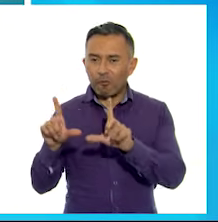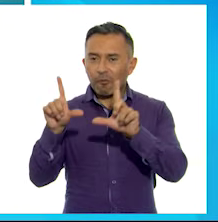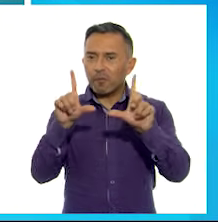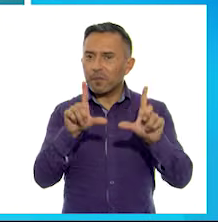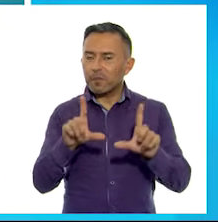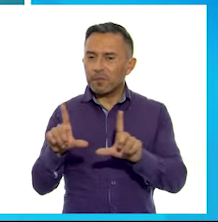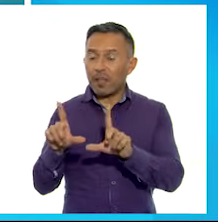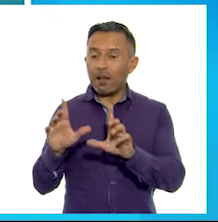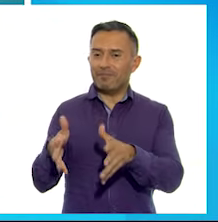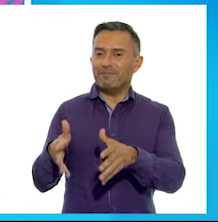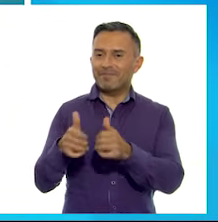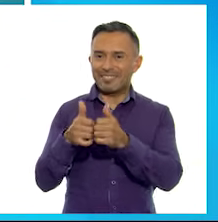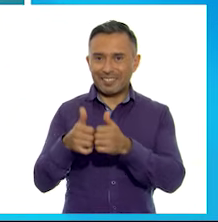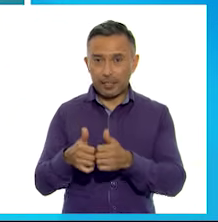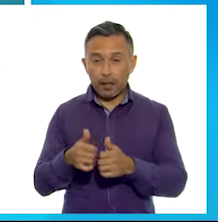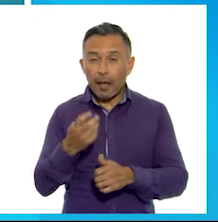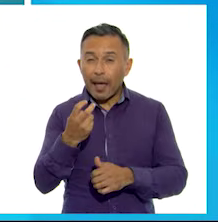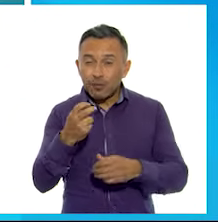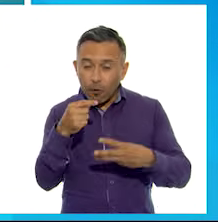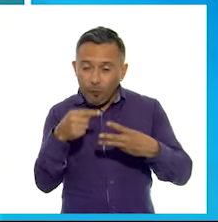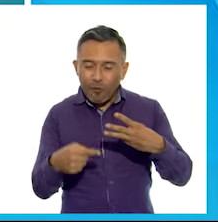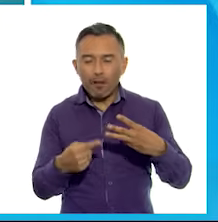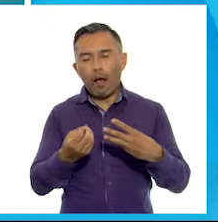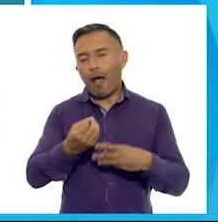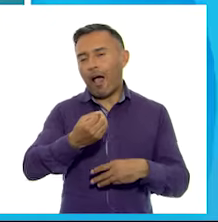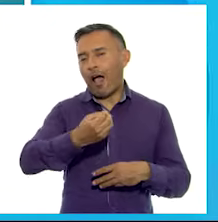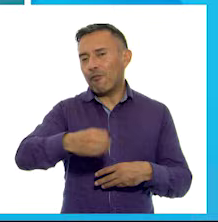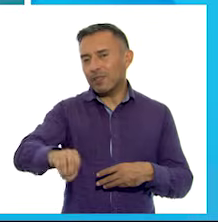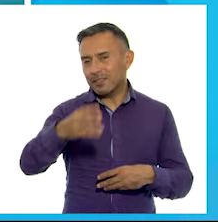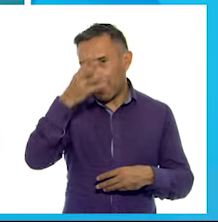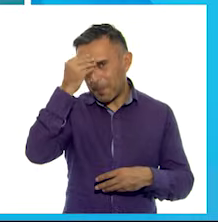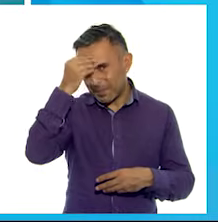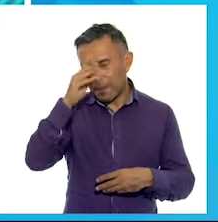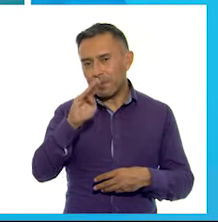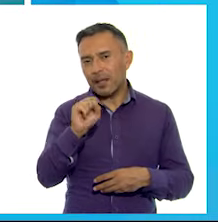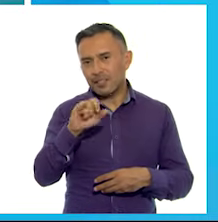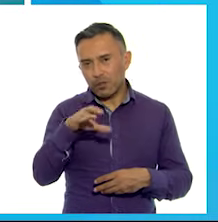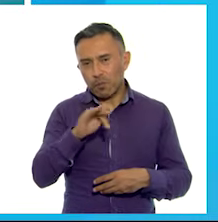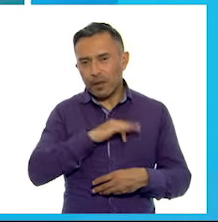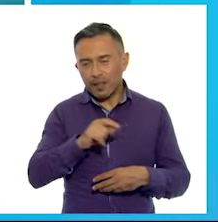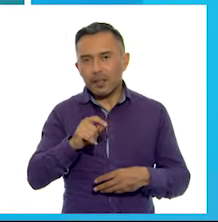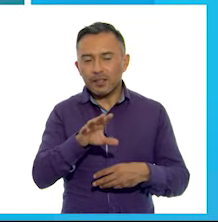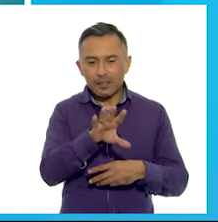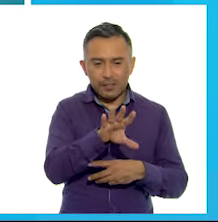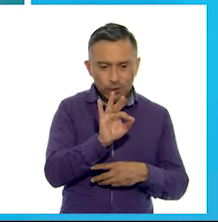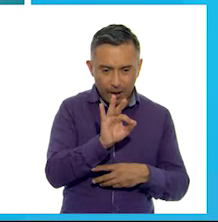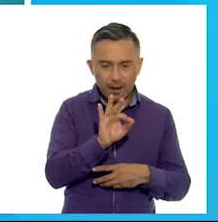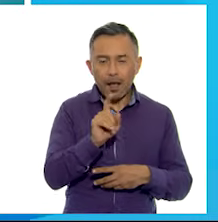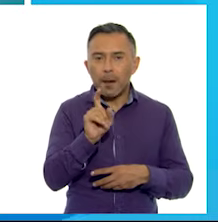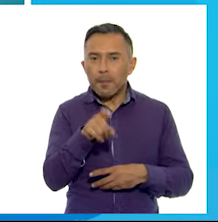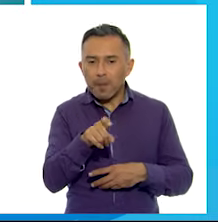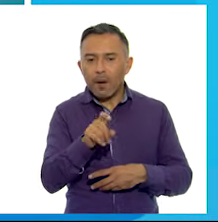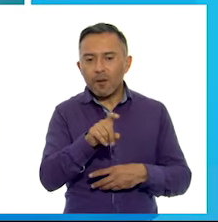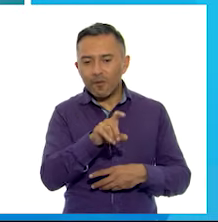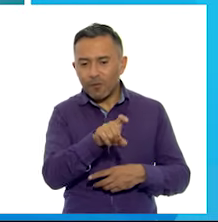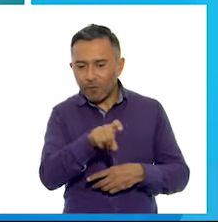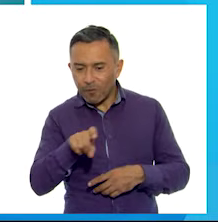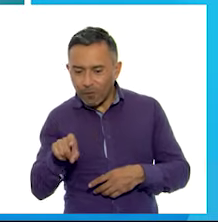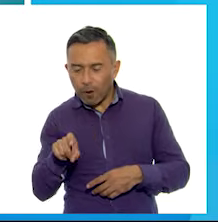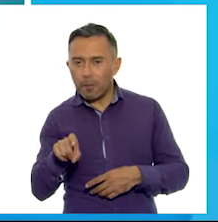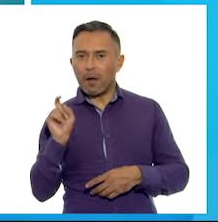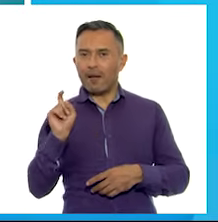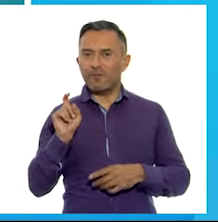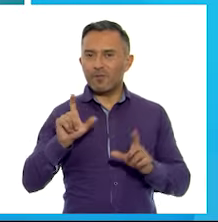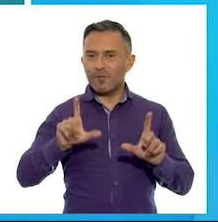Estas acciones son básicas para seleccionar, arrastrar y soltar objetos, que nos ayudan a realizar diversas tareas